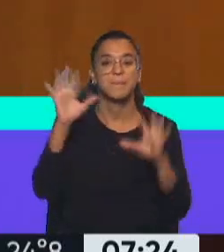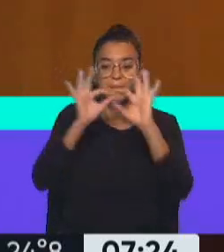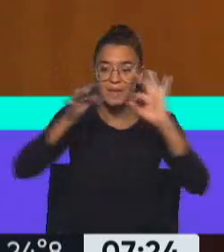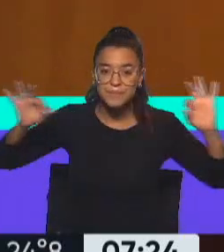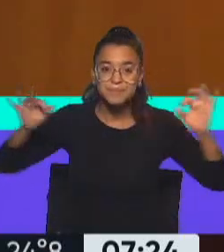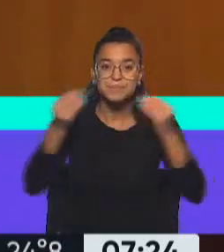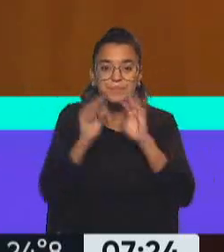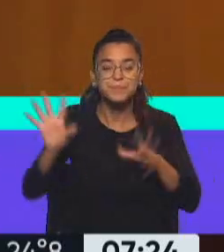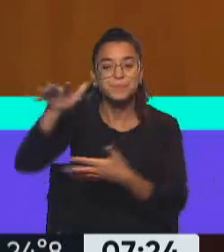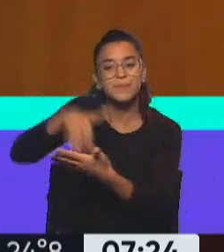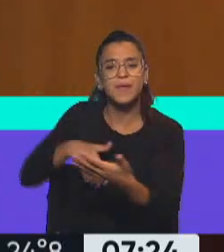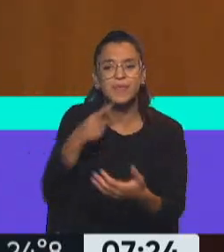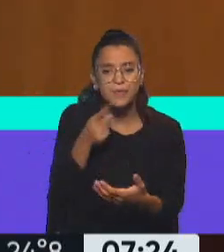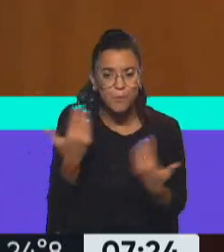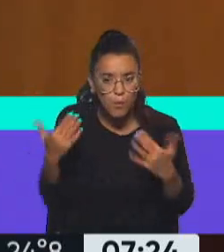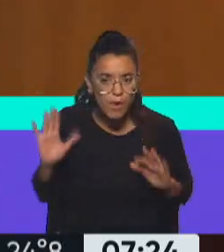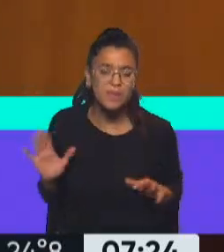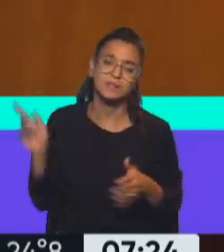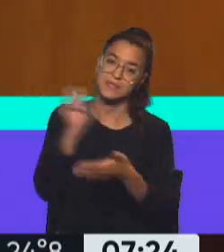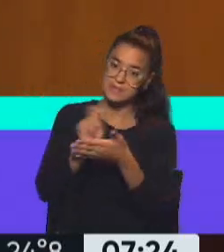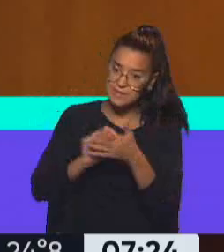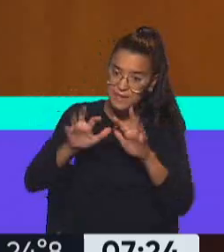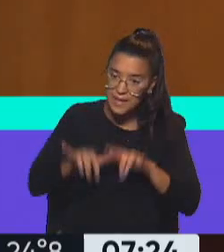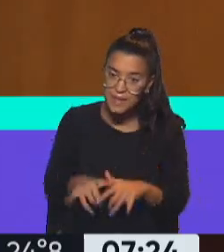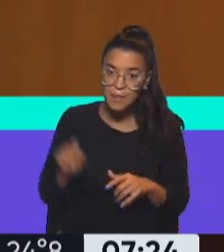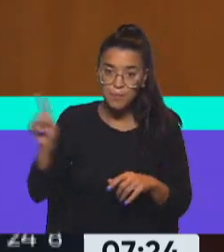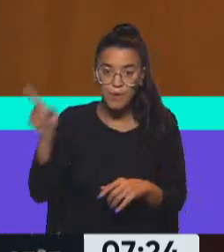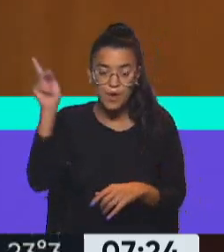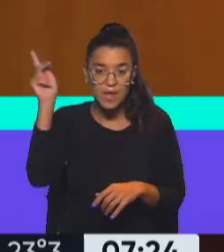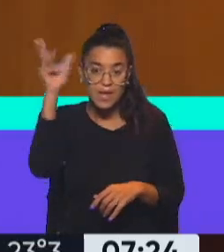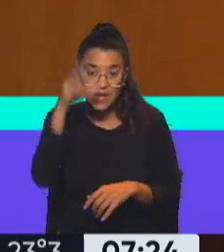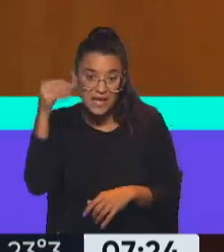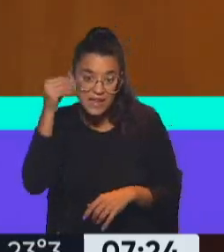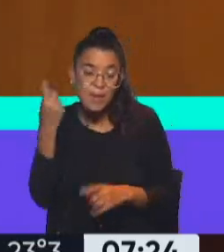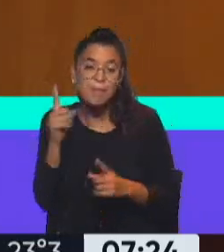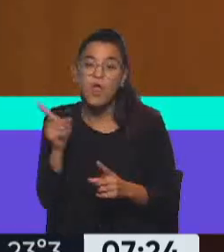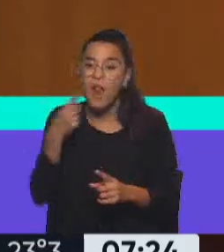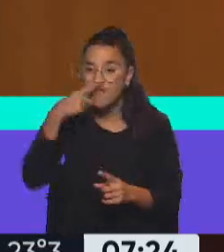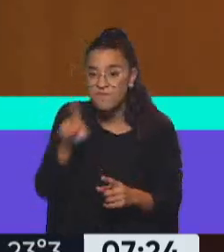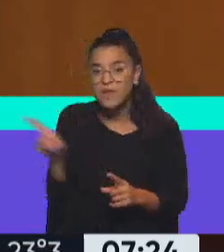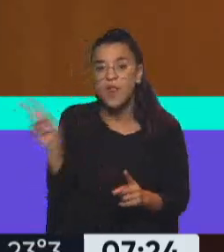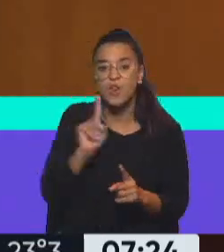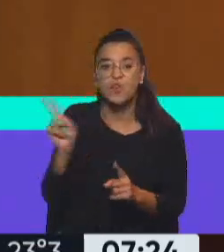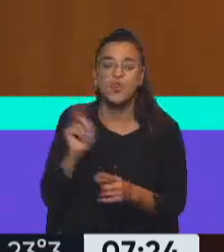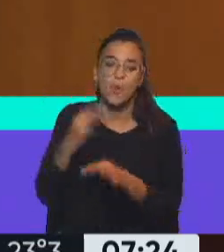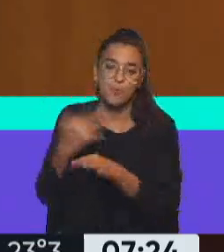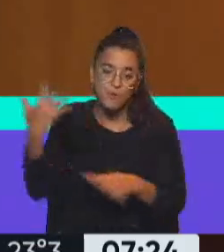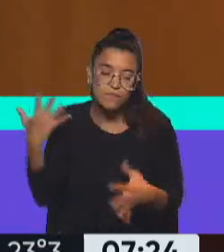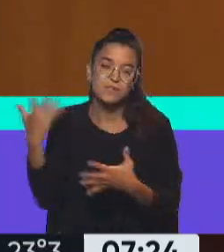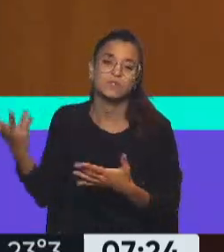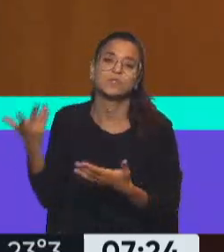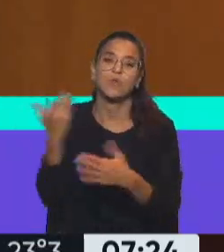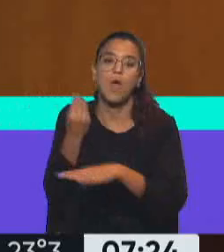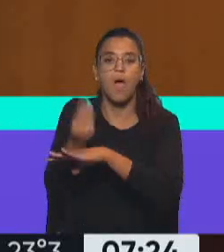esa carta que se anticipaba pero que podría ser escrita o podía haber sido escrita por Cristina Fernández de Kirchner, pero que finalmente son los académicos, los referentes